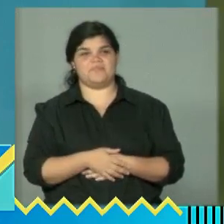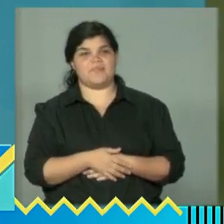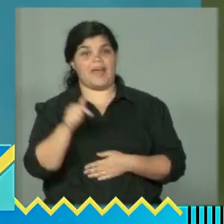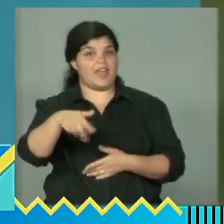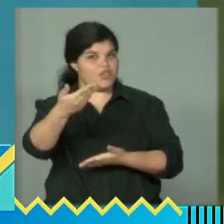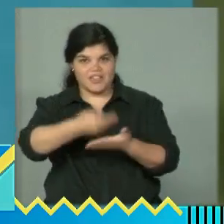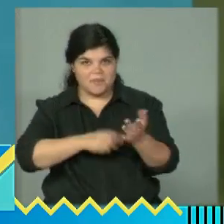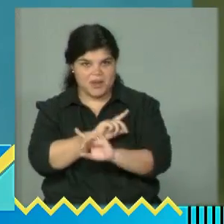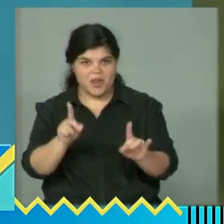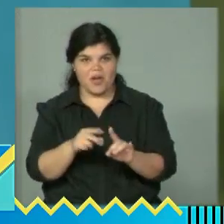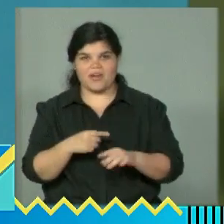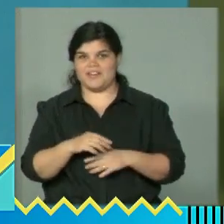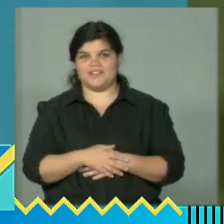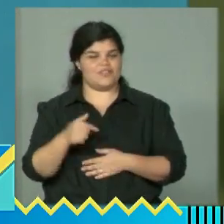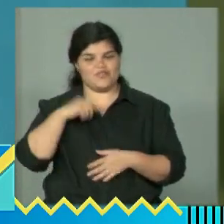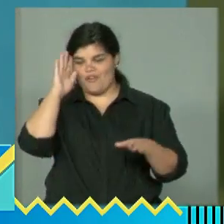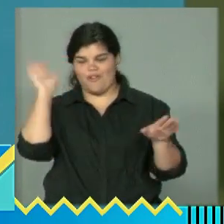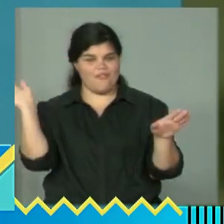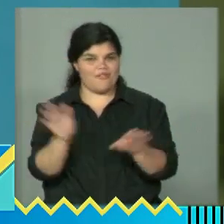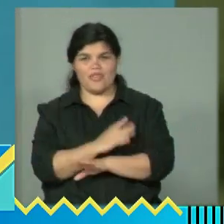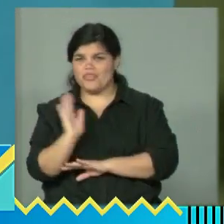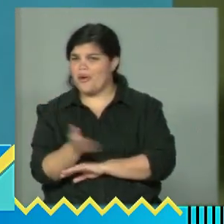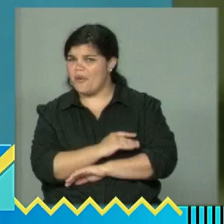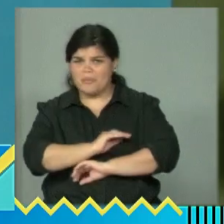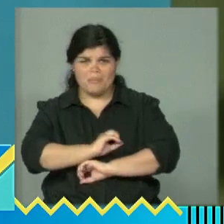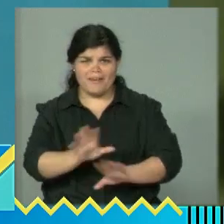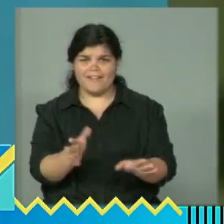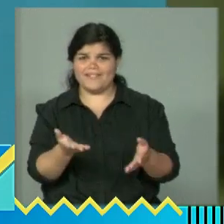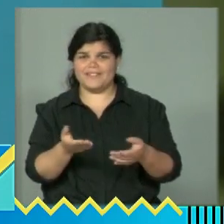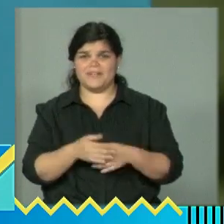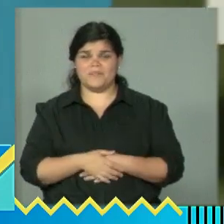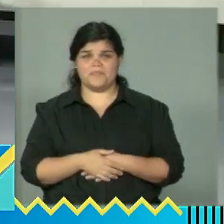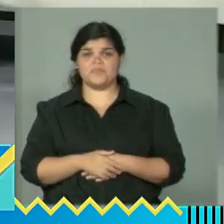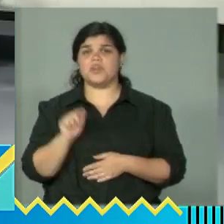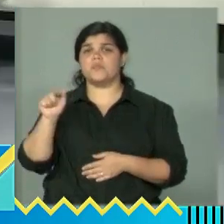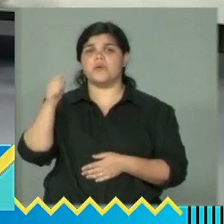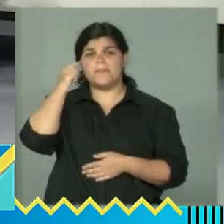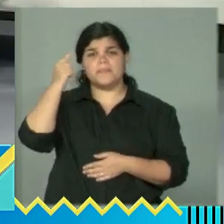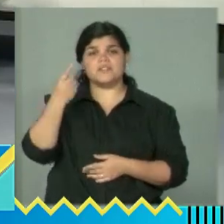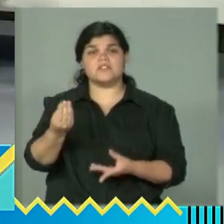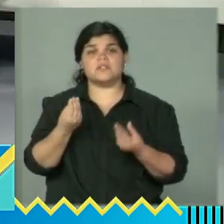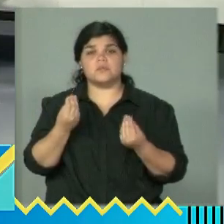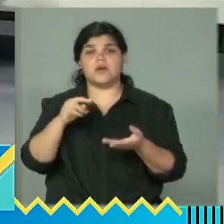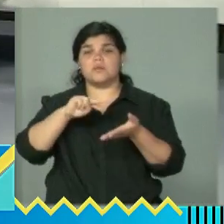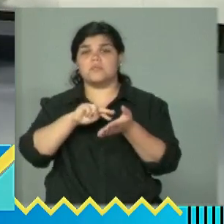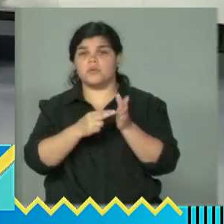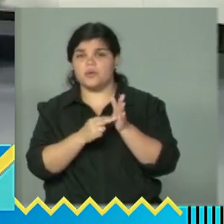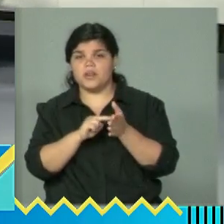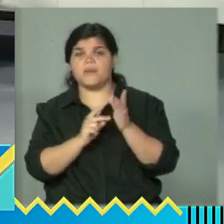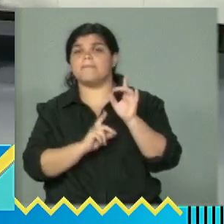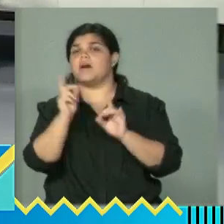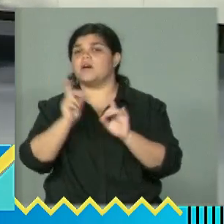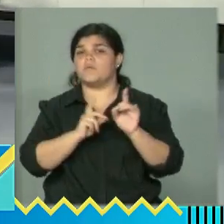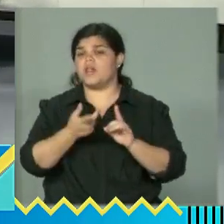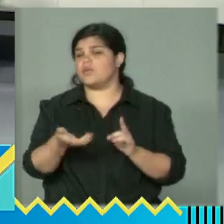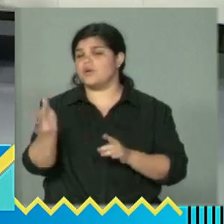examen y parece que sí, ¿no? Bien, que hago todo mal. Bueno, vos, Francesco, ¿cuáles crees que son esas problemáticas, esos problemas de